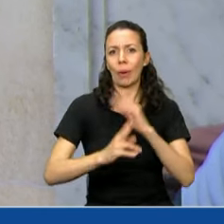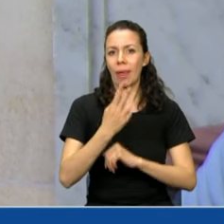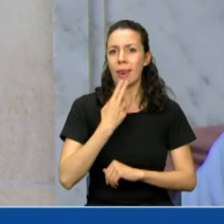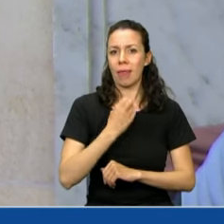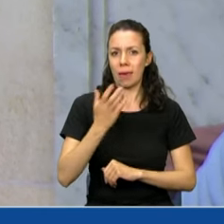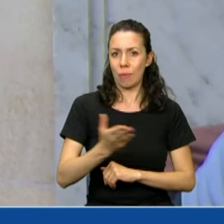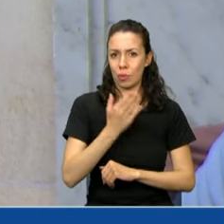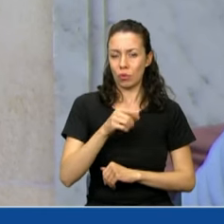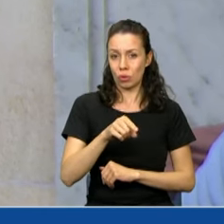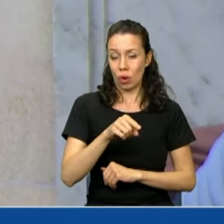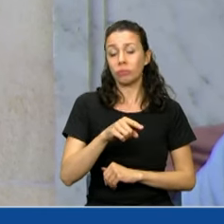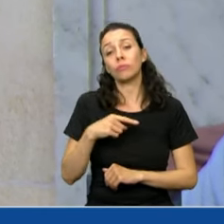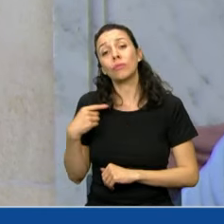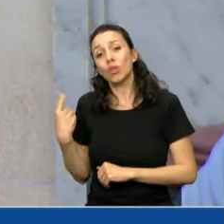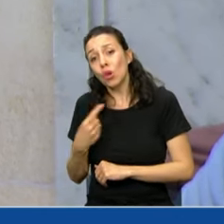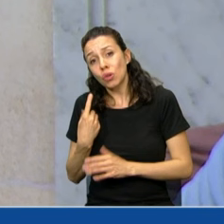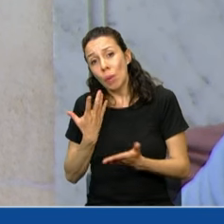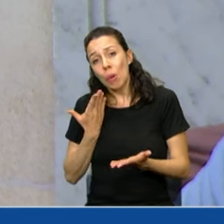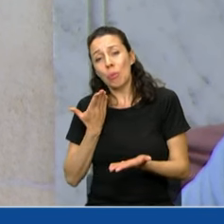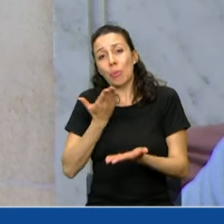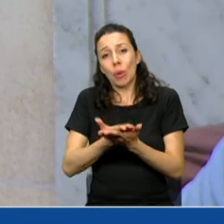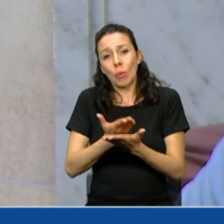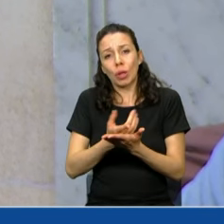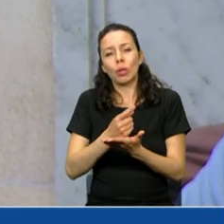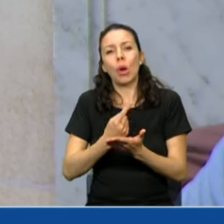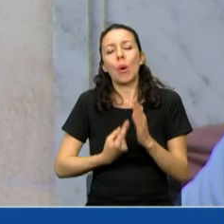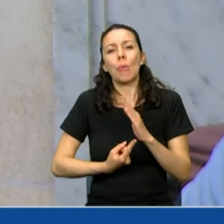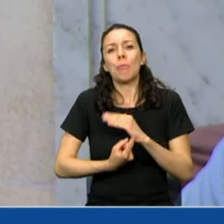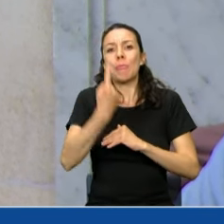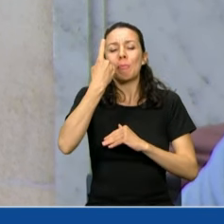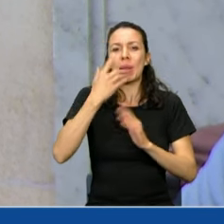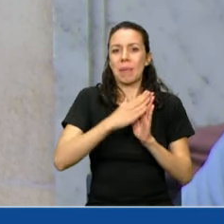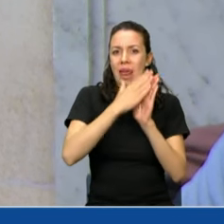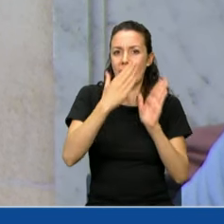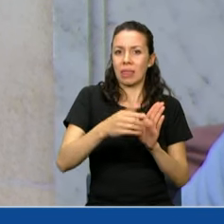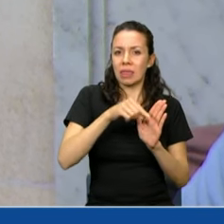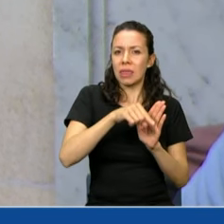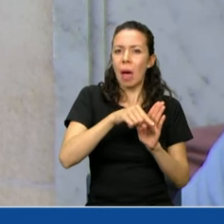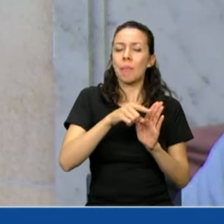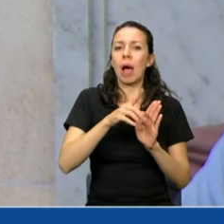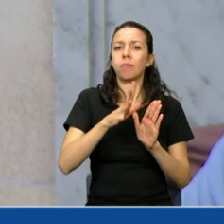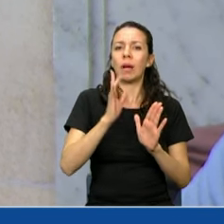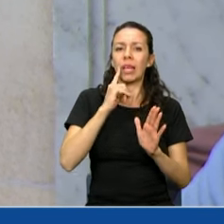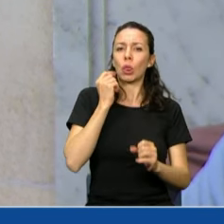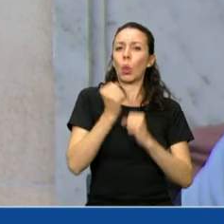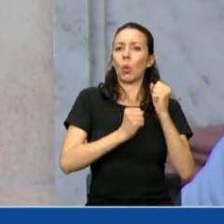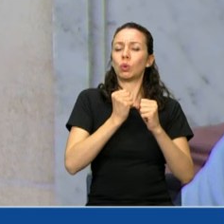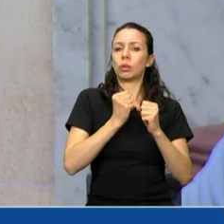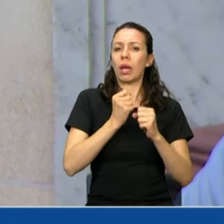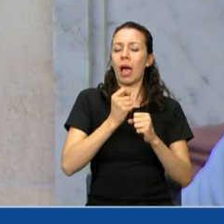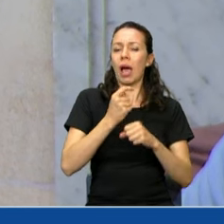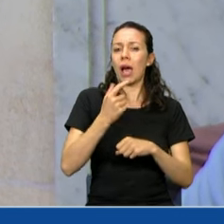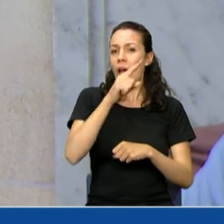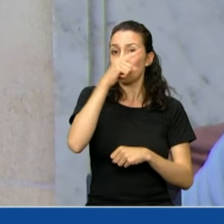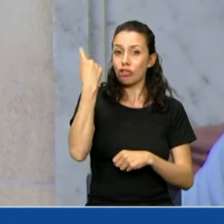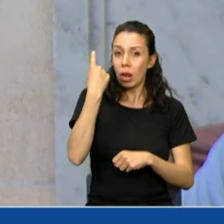planteando que en el primer deseño ese componente de Industria nacional no tenga menos del